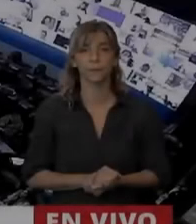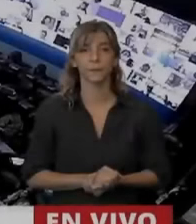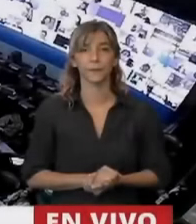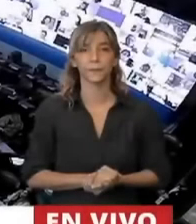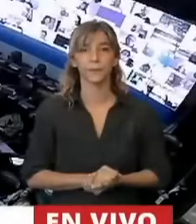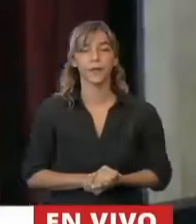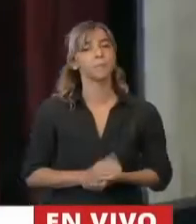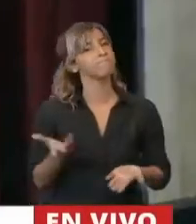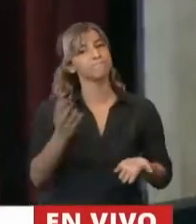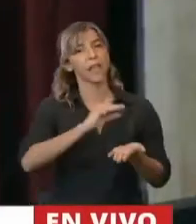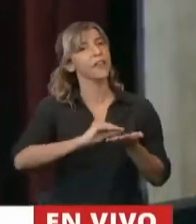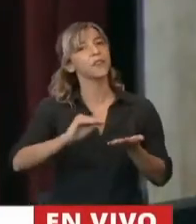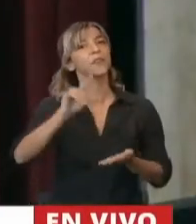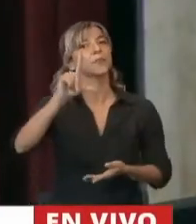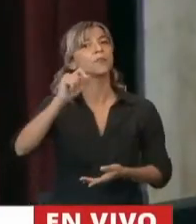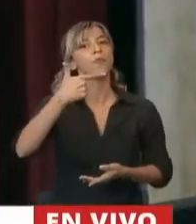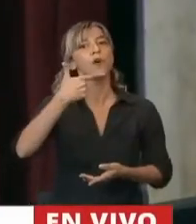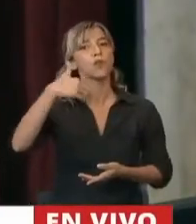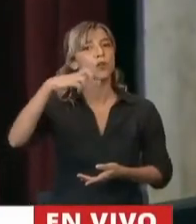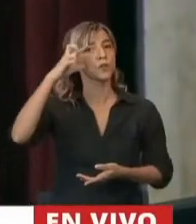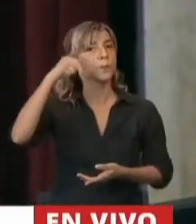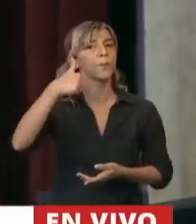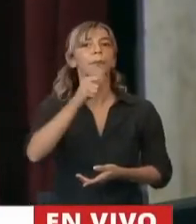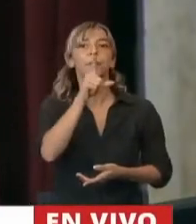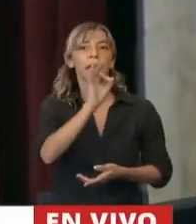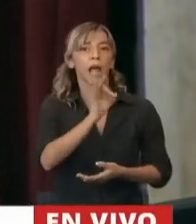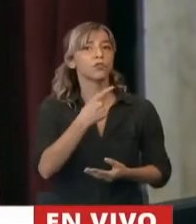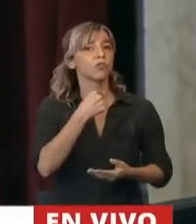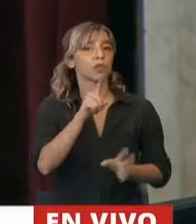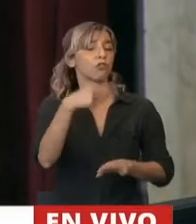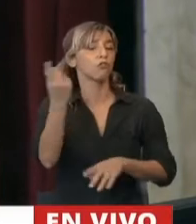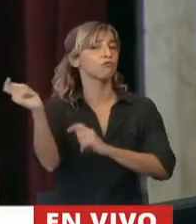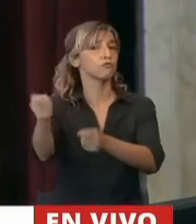y diputadas lospennato lo quiere reemplazar con alguien al diputado a cef